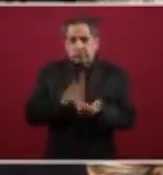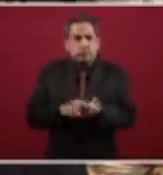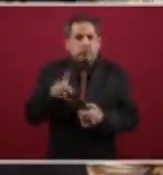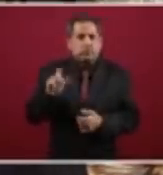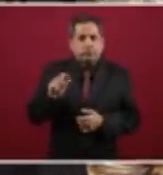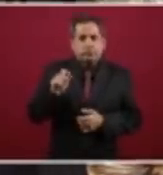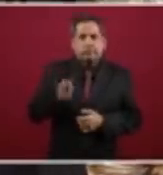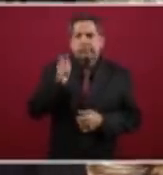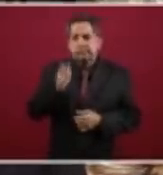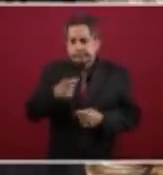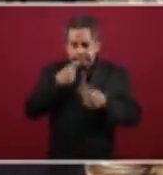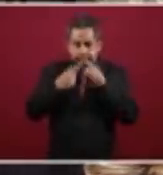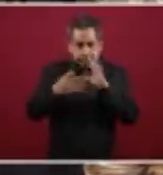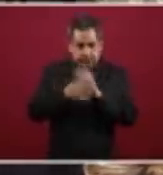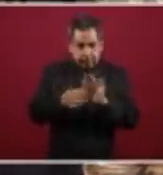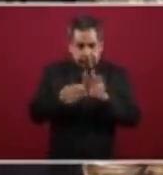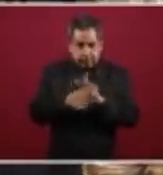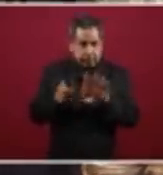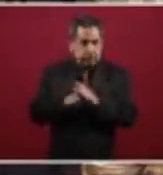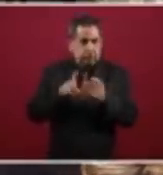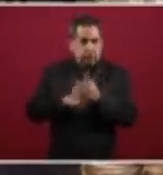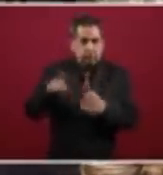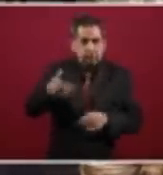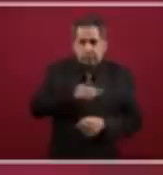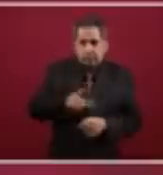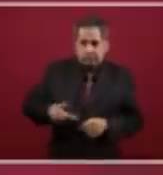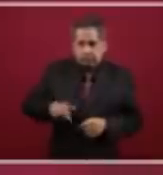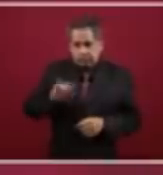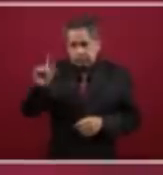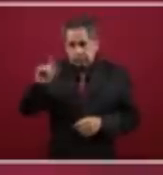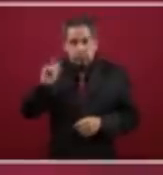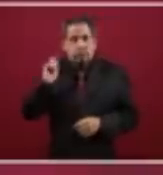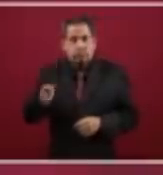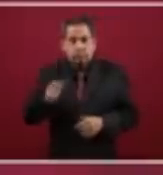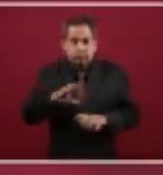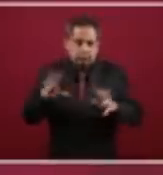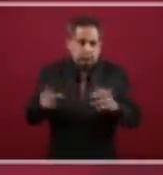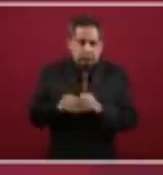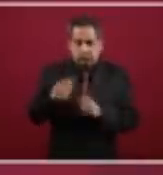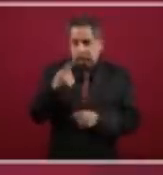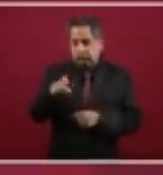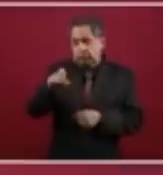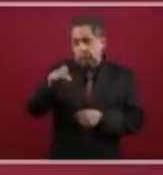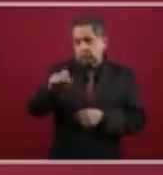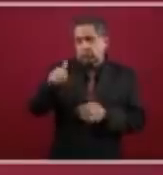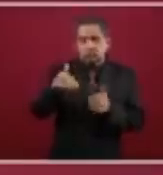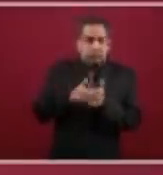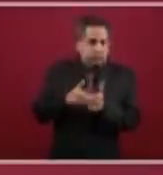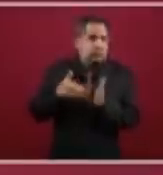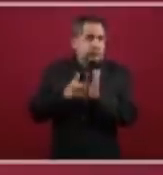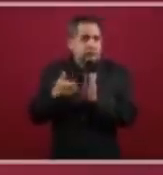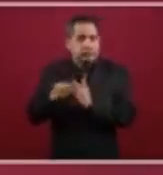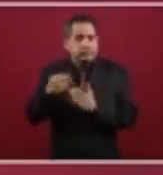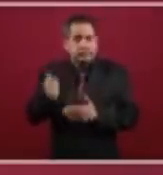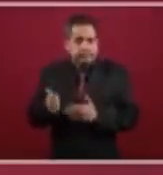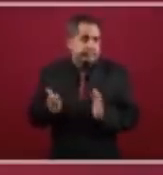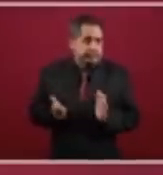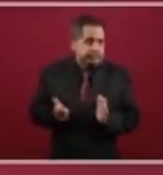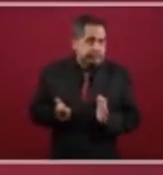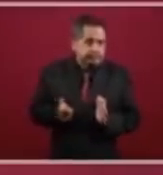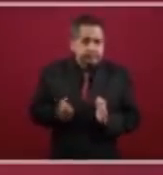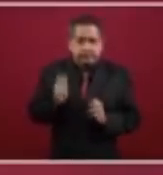2020, que se ha planteado por parte del Ejecutivo, estamos en 126 mil millones de pesos. De tal manera